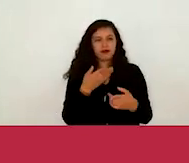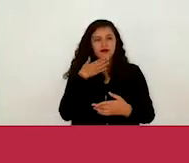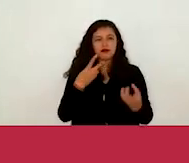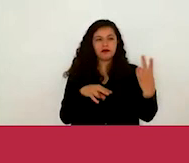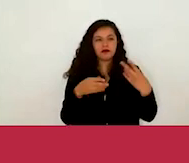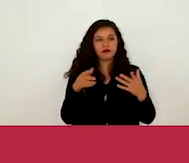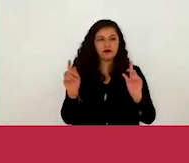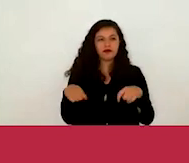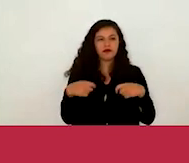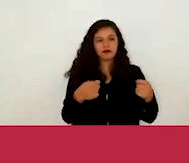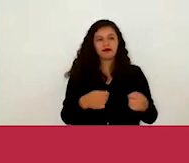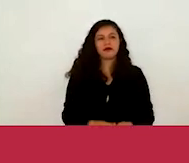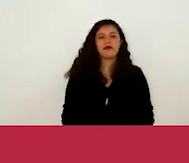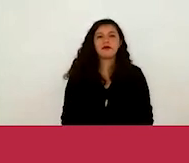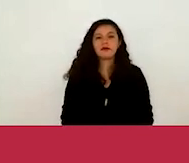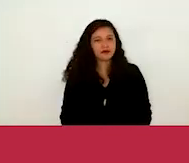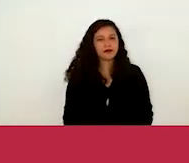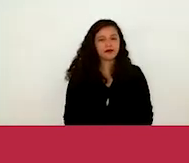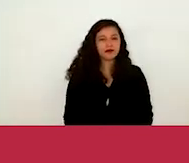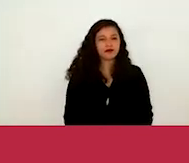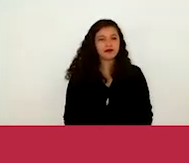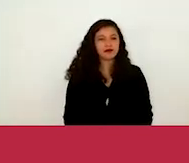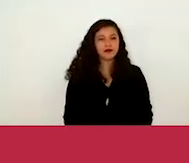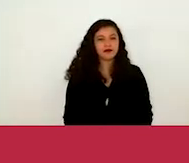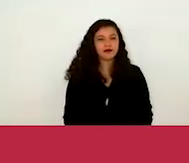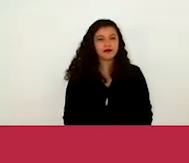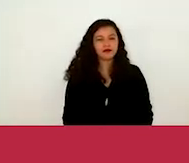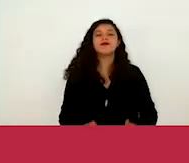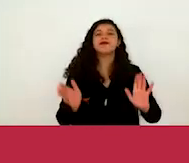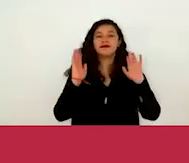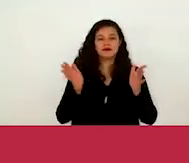al este de la palabra y ya está